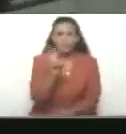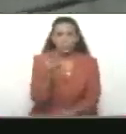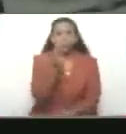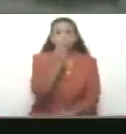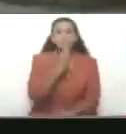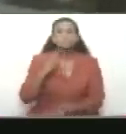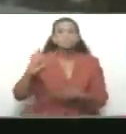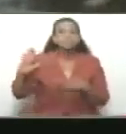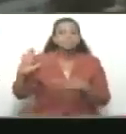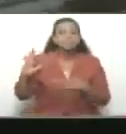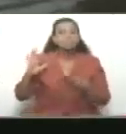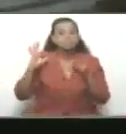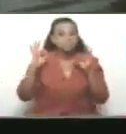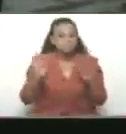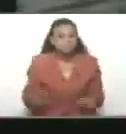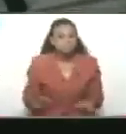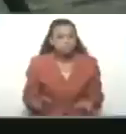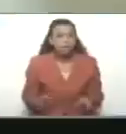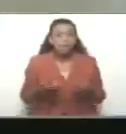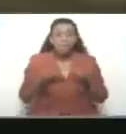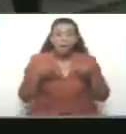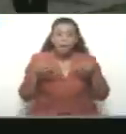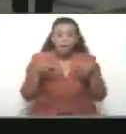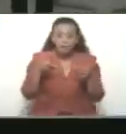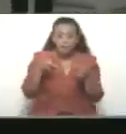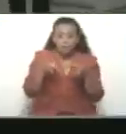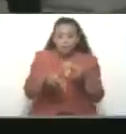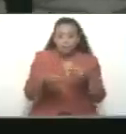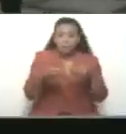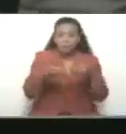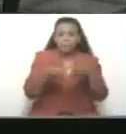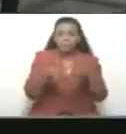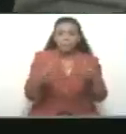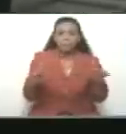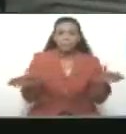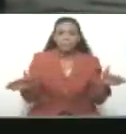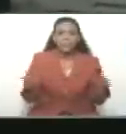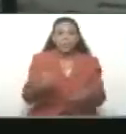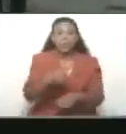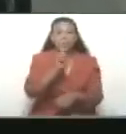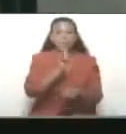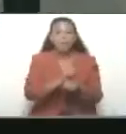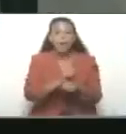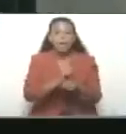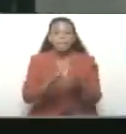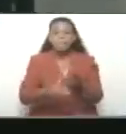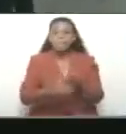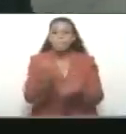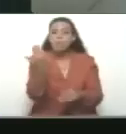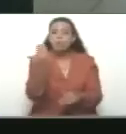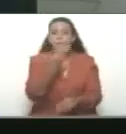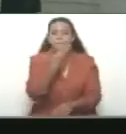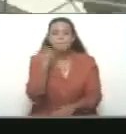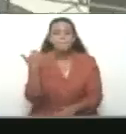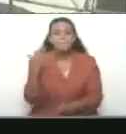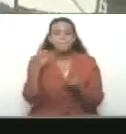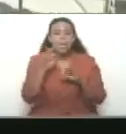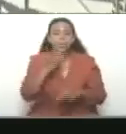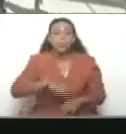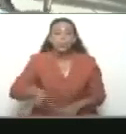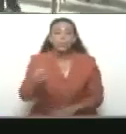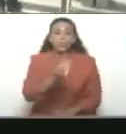Hemos cumplido la palabra y vamos a inaugurar lo que pudiera ser uno de los hospitales más modernos y mejor equipados de